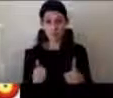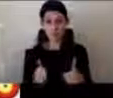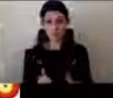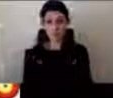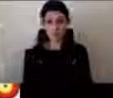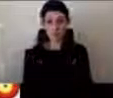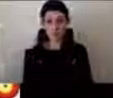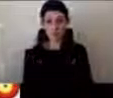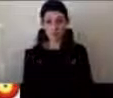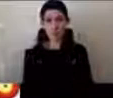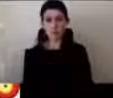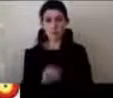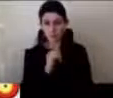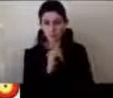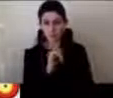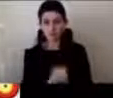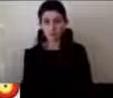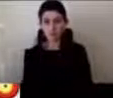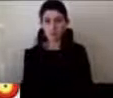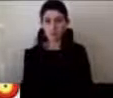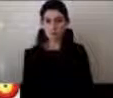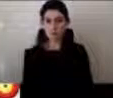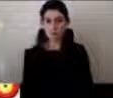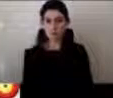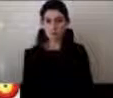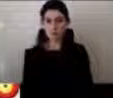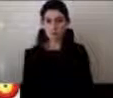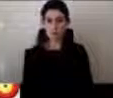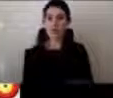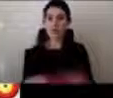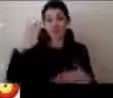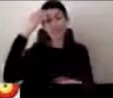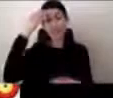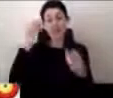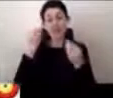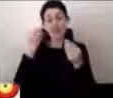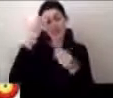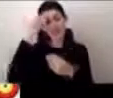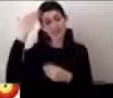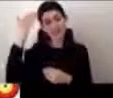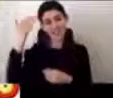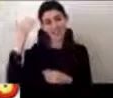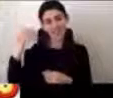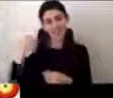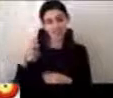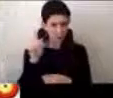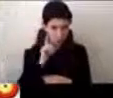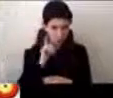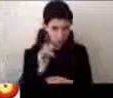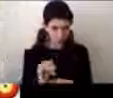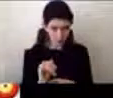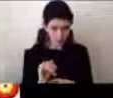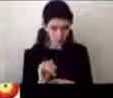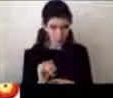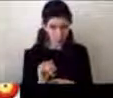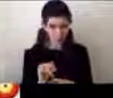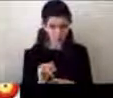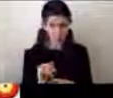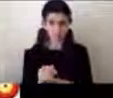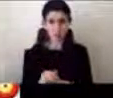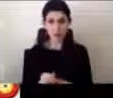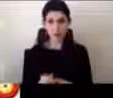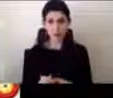Sí. Ya. Hola, buenos días. ¿Me escuchan, no?